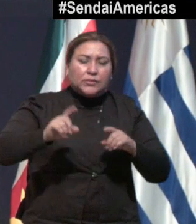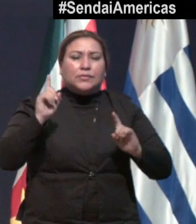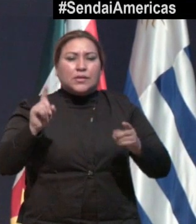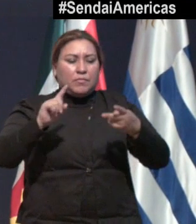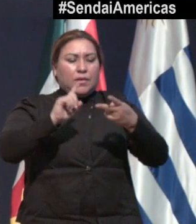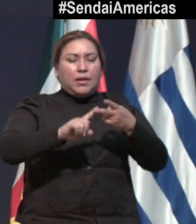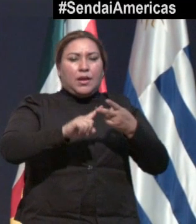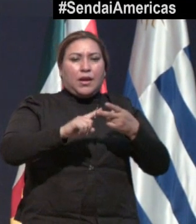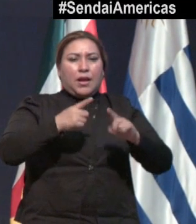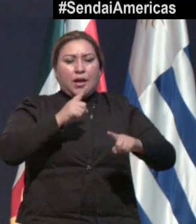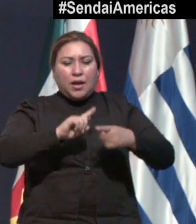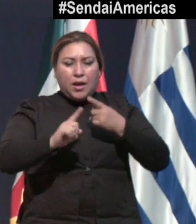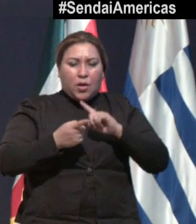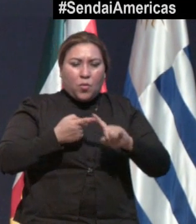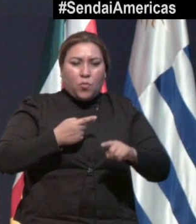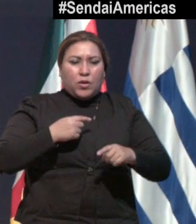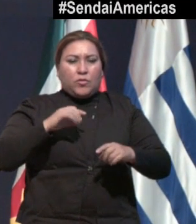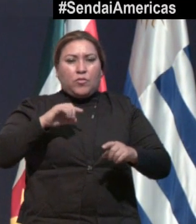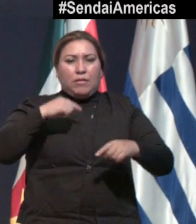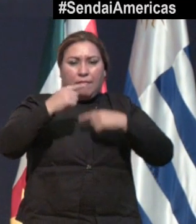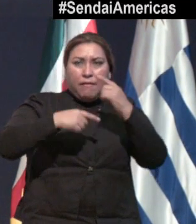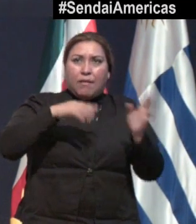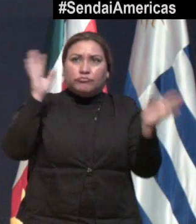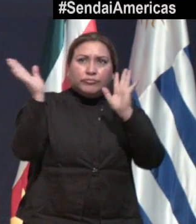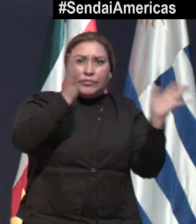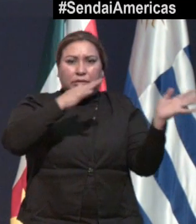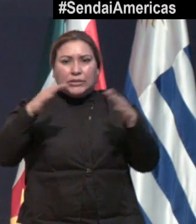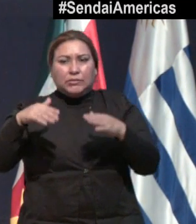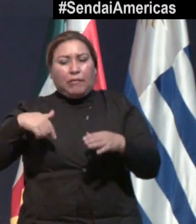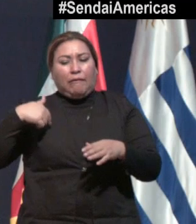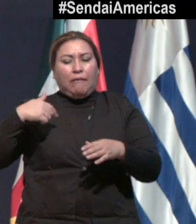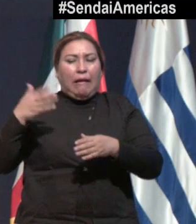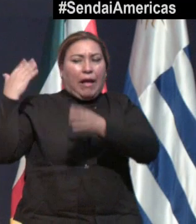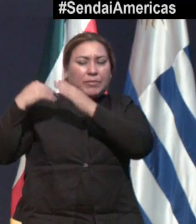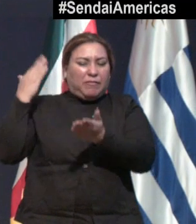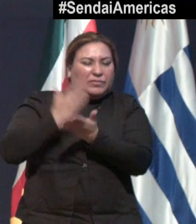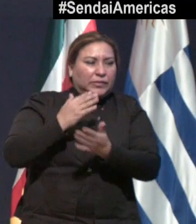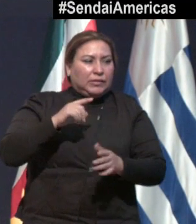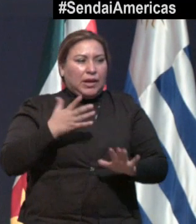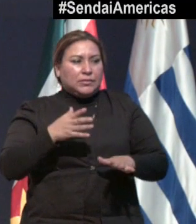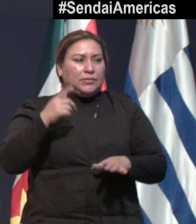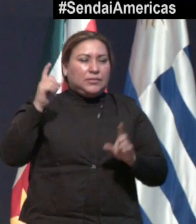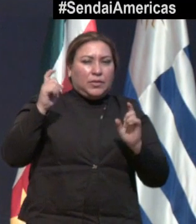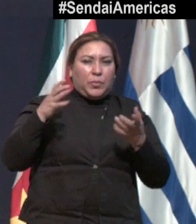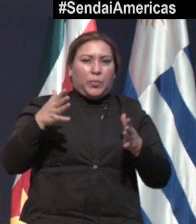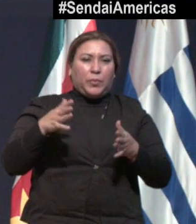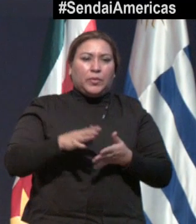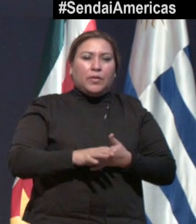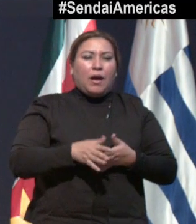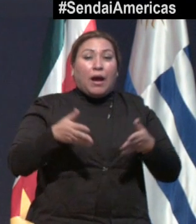el cambio climático de París a finales del año pasado. Entonces, ahorita estamos